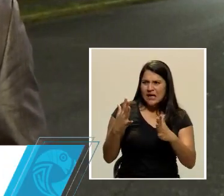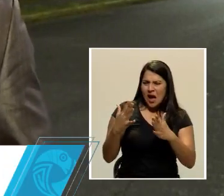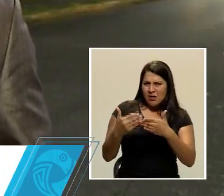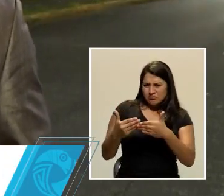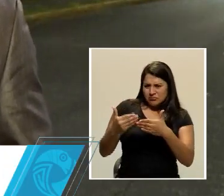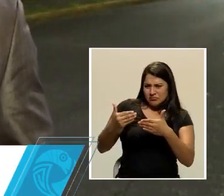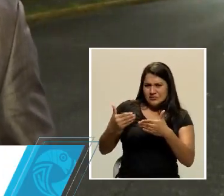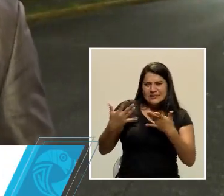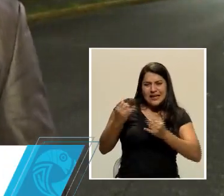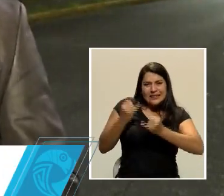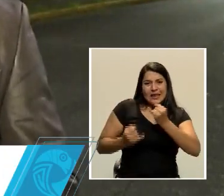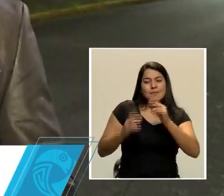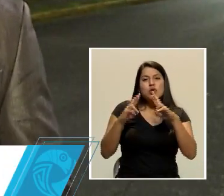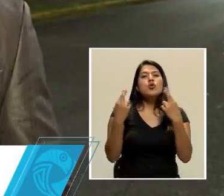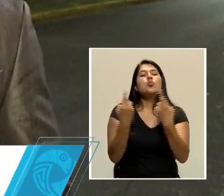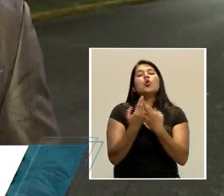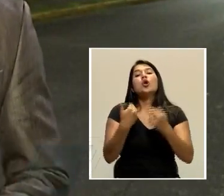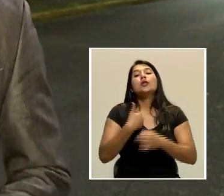Buenas noches, Andrés.